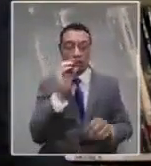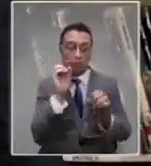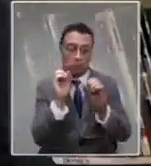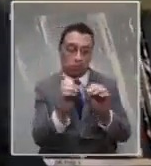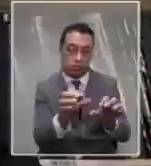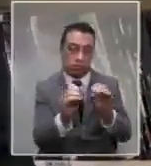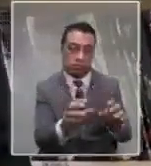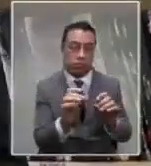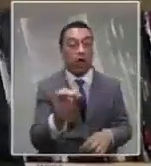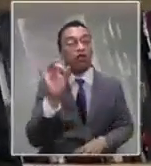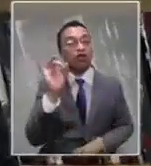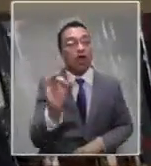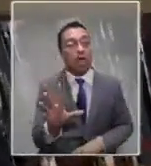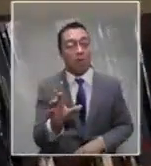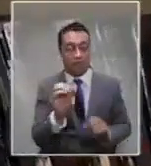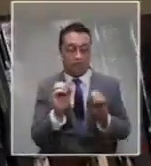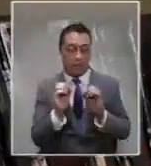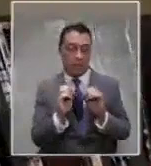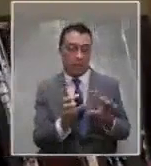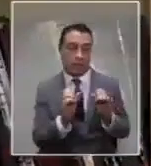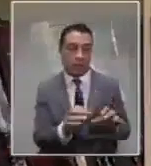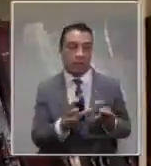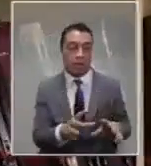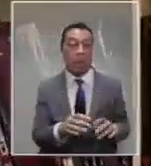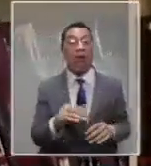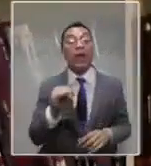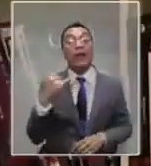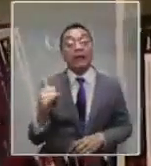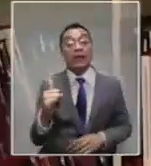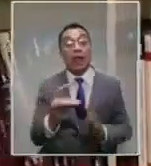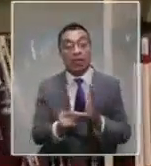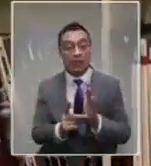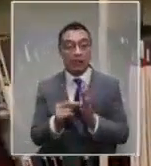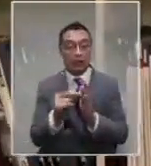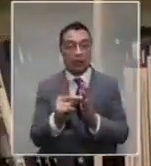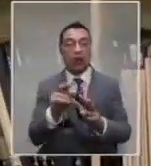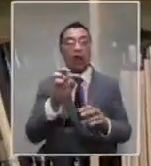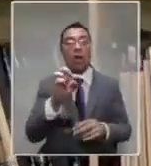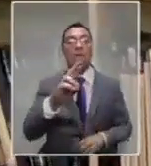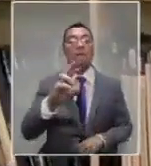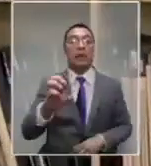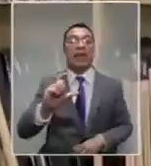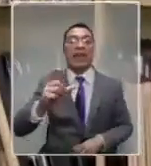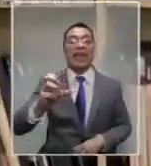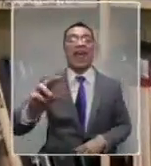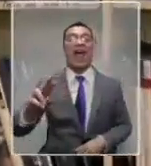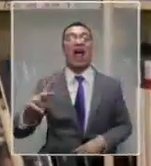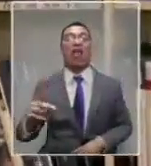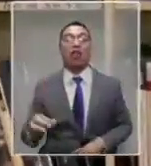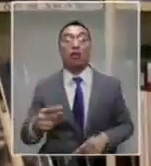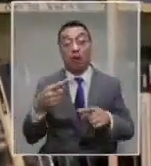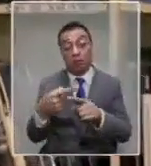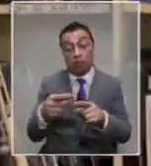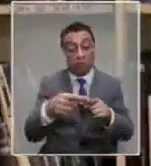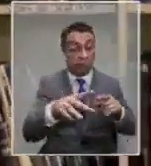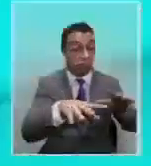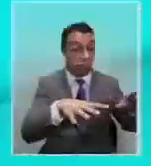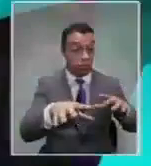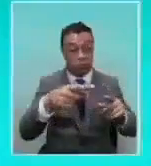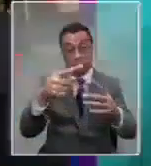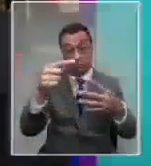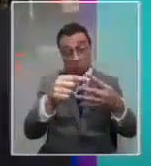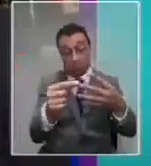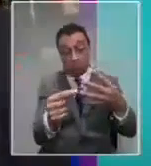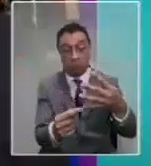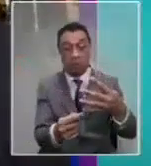docente, es decir, se dedicaba solamente a la academia y el desarrollo de carreras de pregrado en distintos ámbitos del